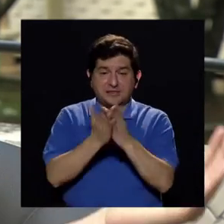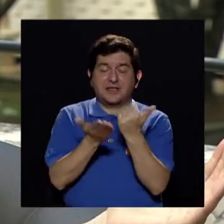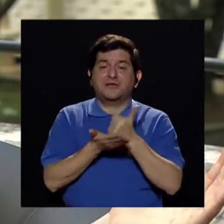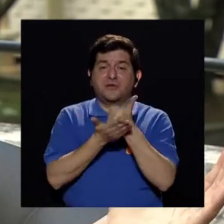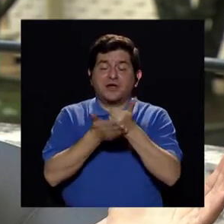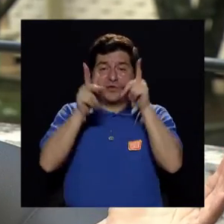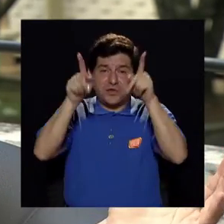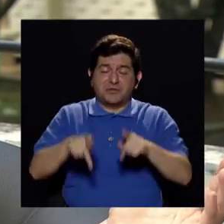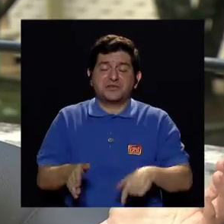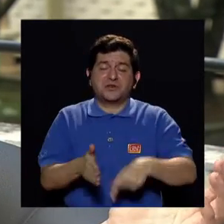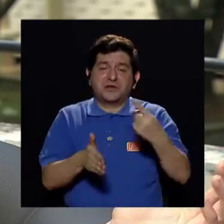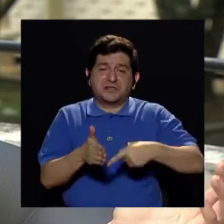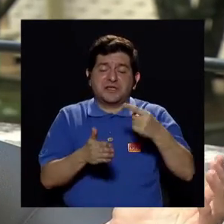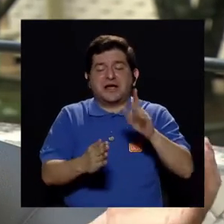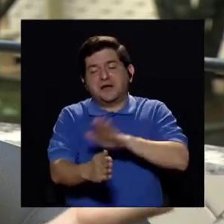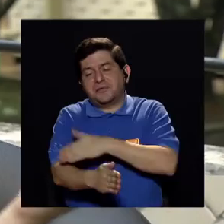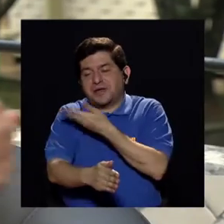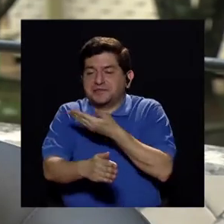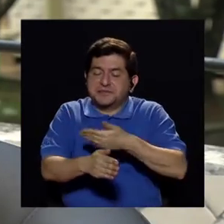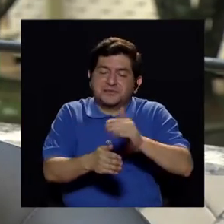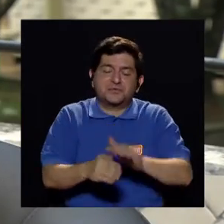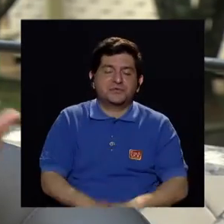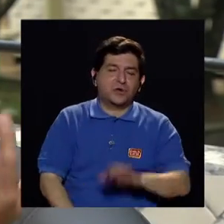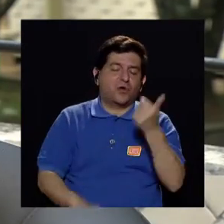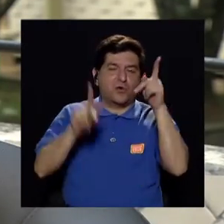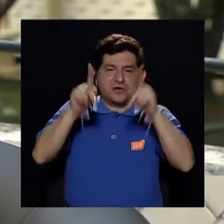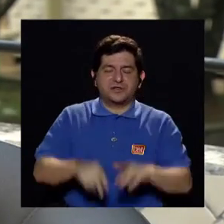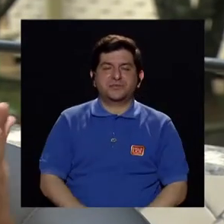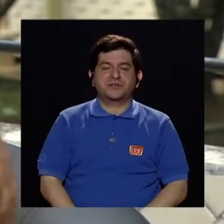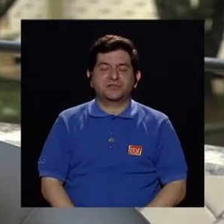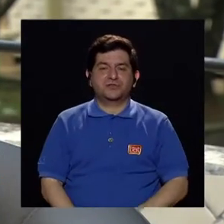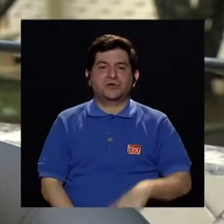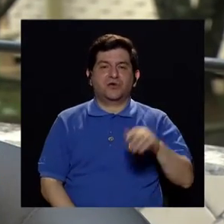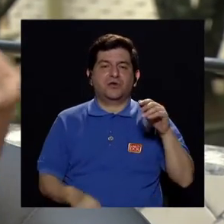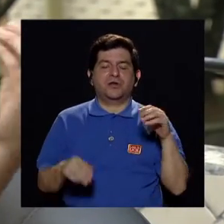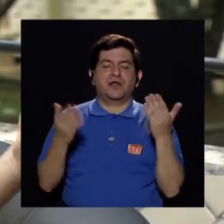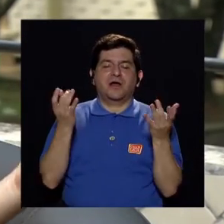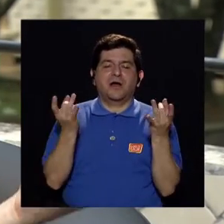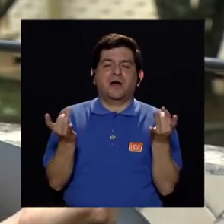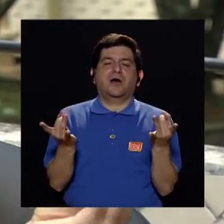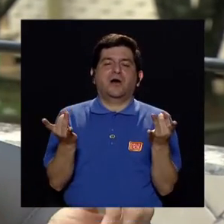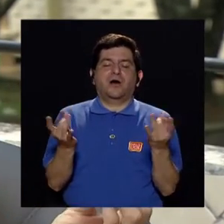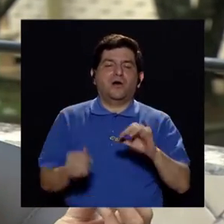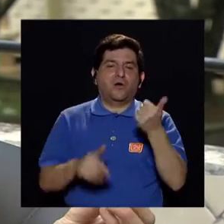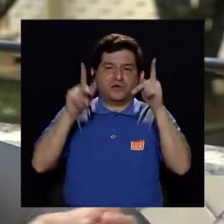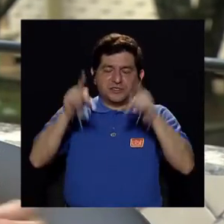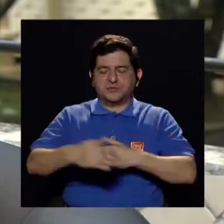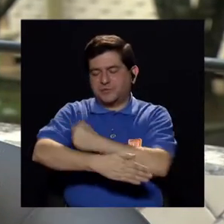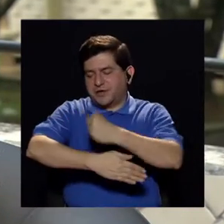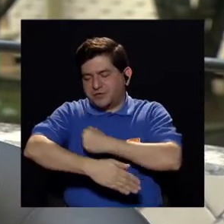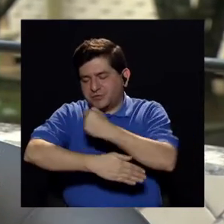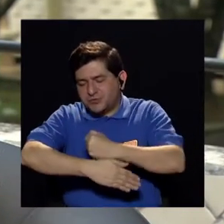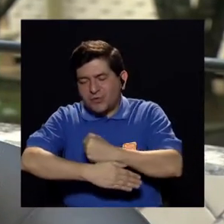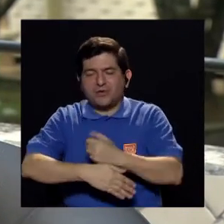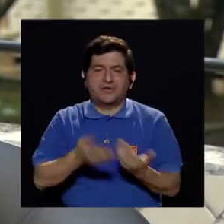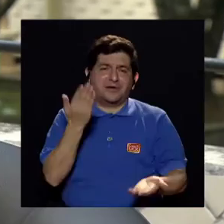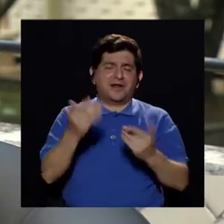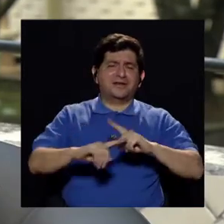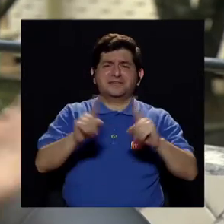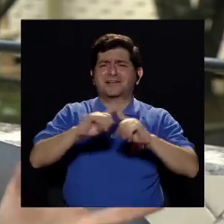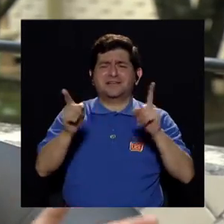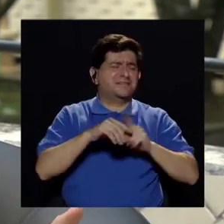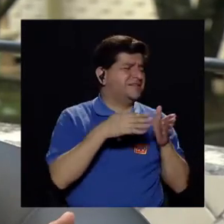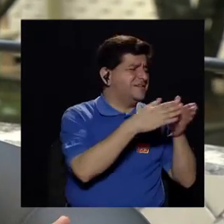otras personas es a través de la música, para otras personas a través del yoga, otros a través de la cocina, otros encuentran...